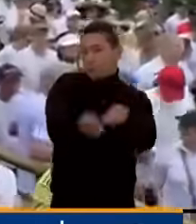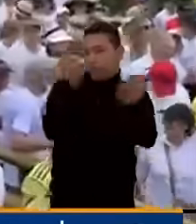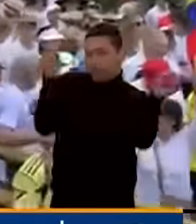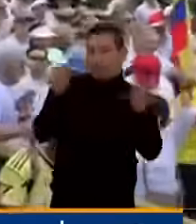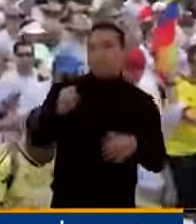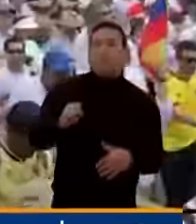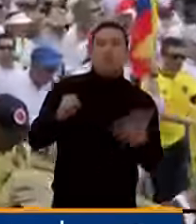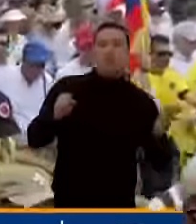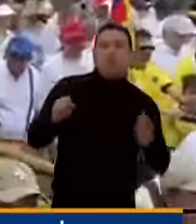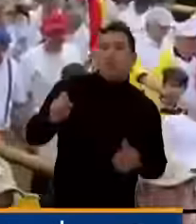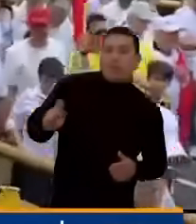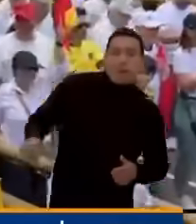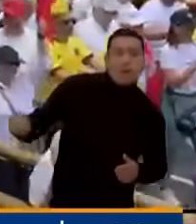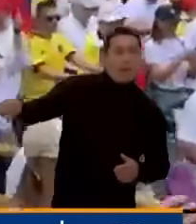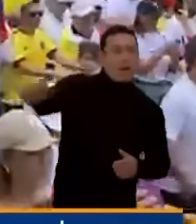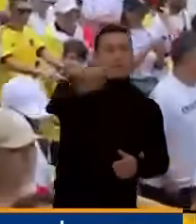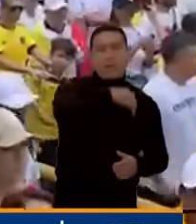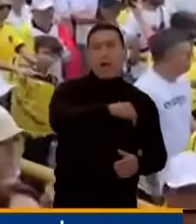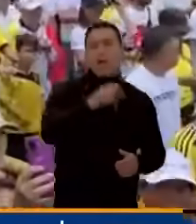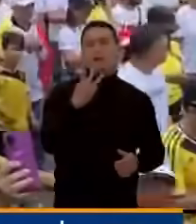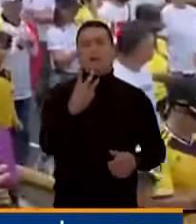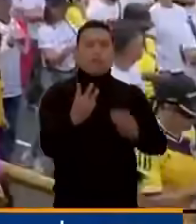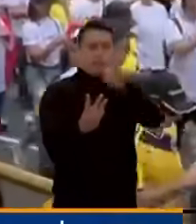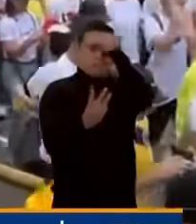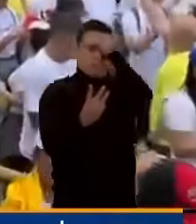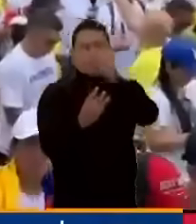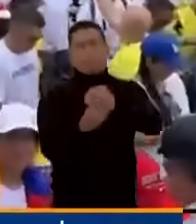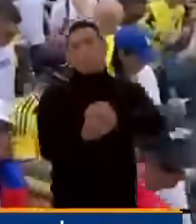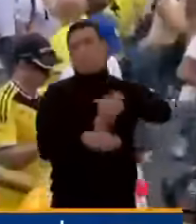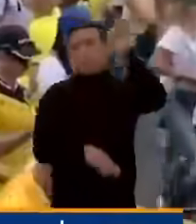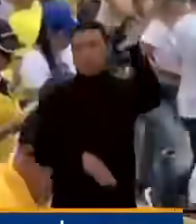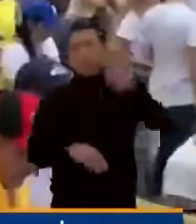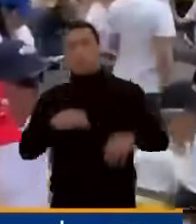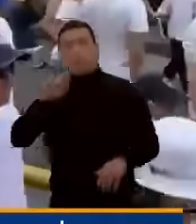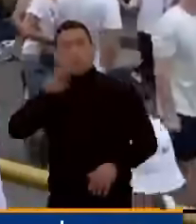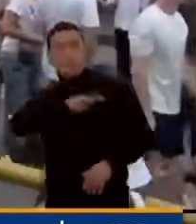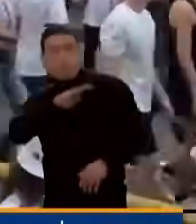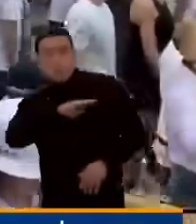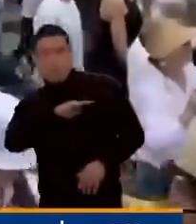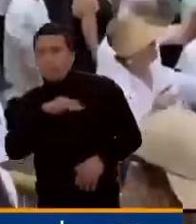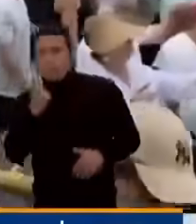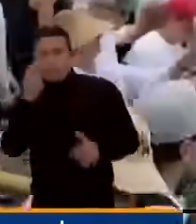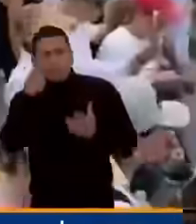de Medellín dijo que esta movilización fue impresionante, cientos de miles de personas.